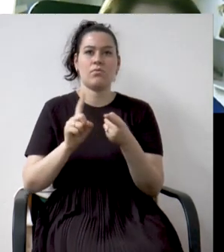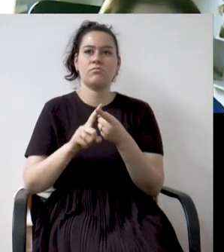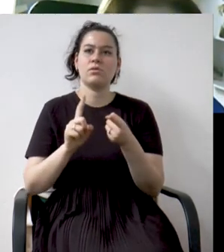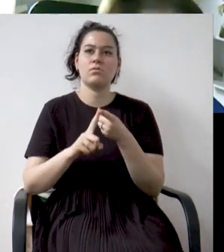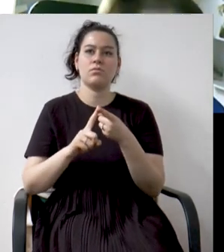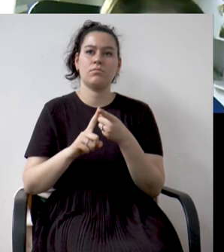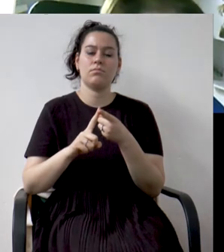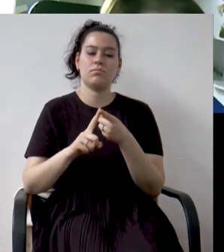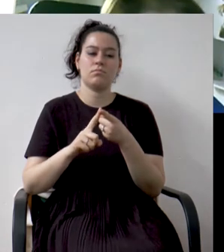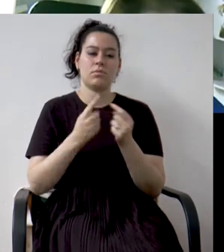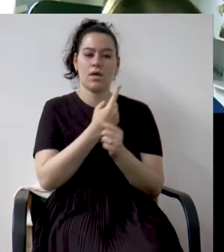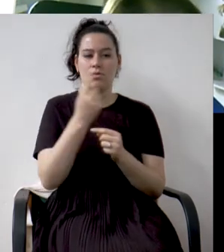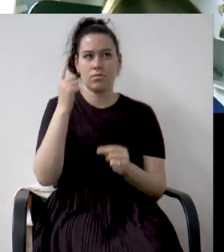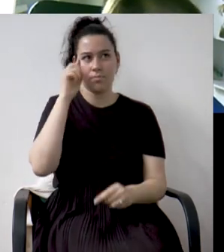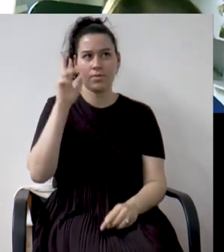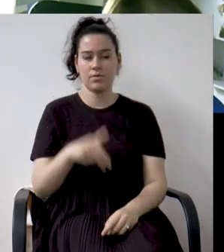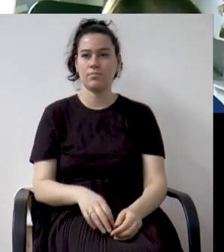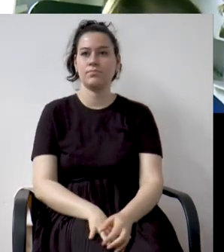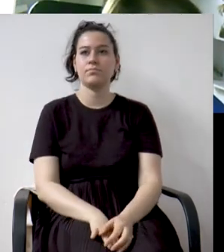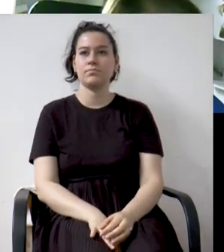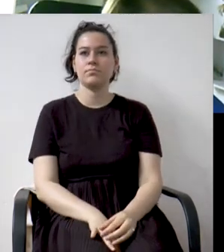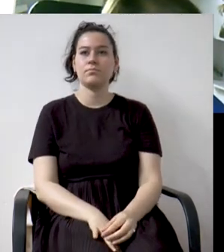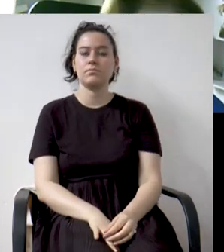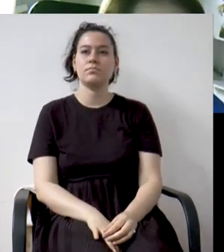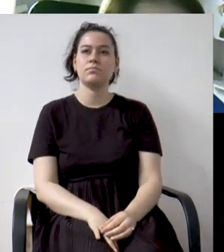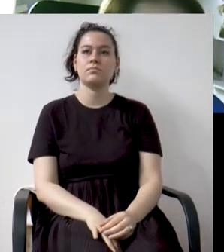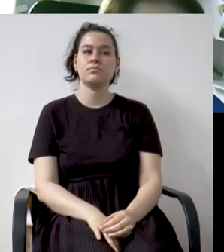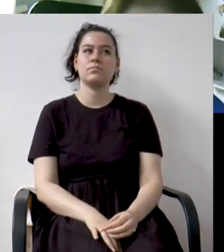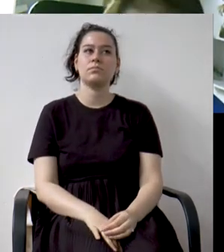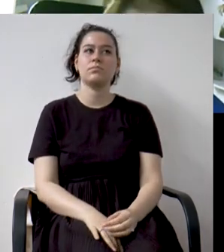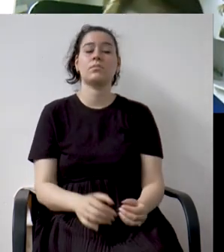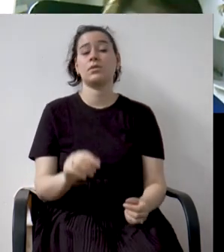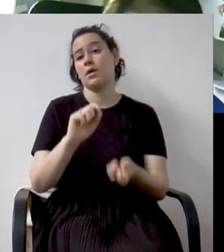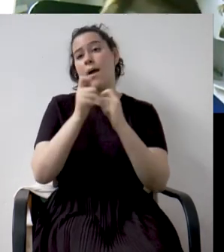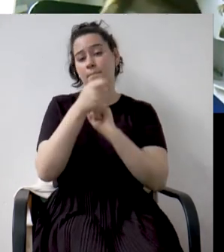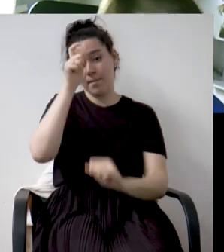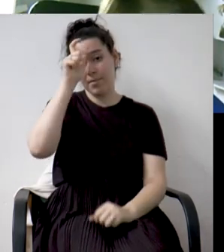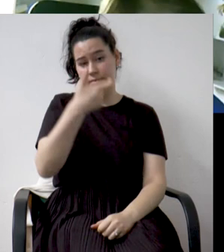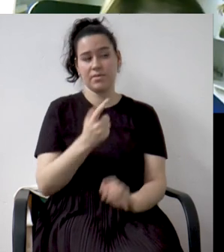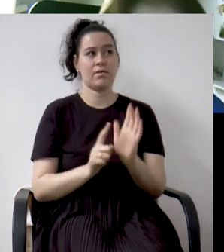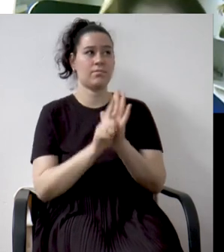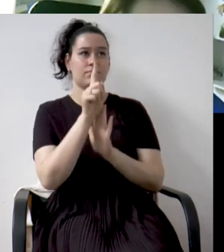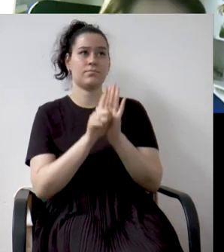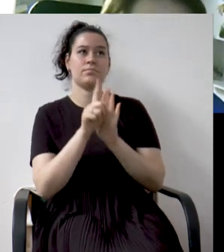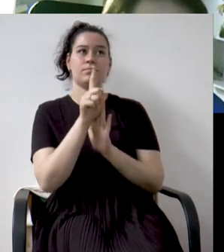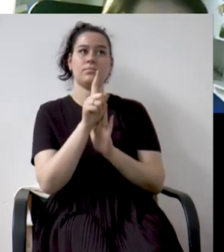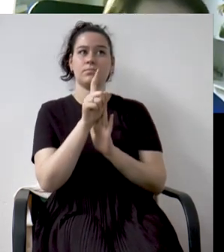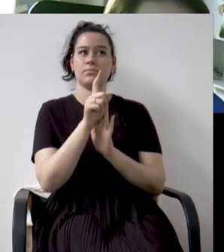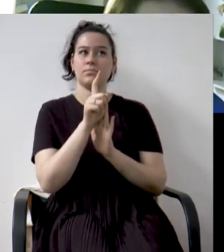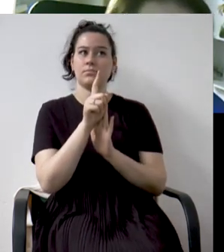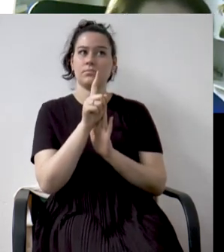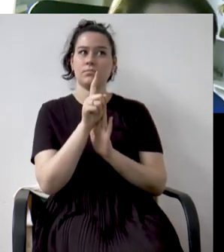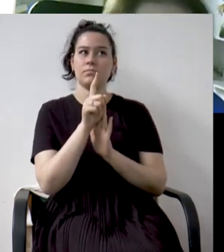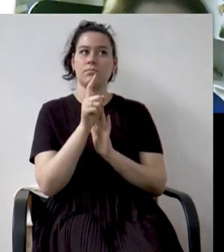que estén insertos, ¿no? Por razones obvias. Fíjense cómo les cambia el panorama a ustedes. En el litoral, una de las ideas que tenemos es llevar los